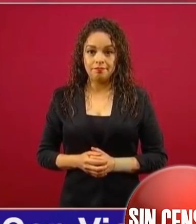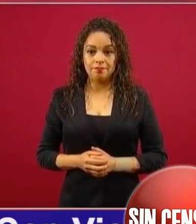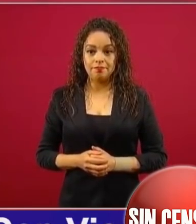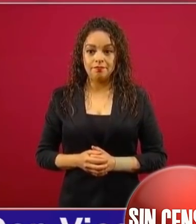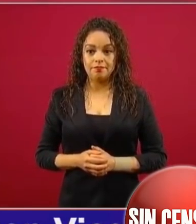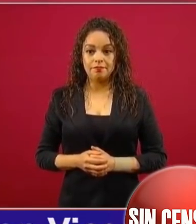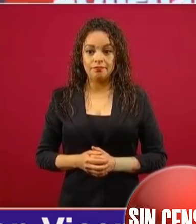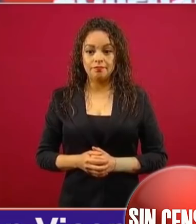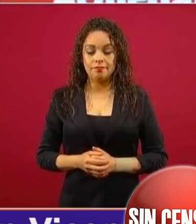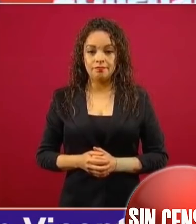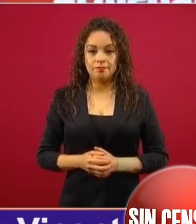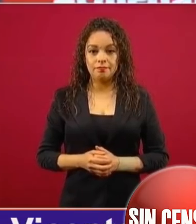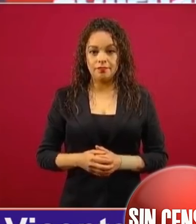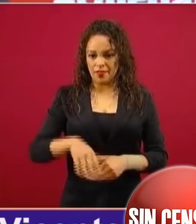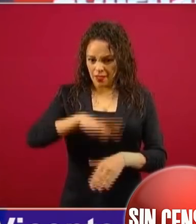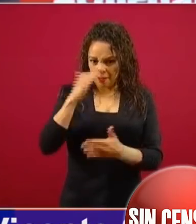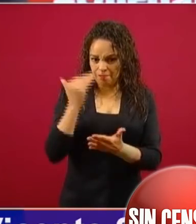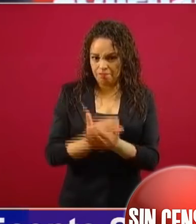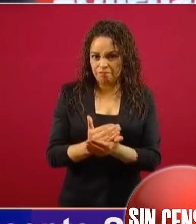ante